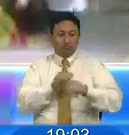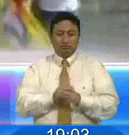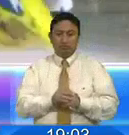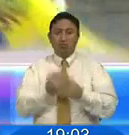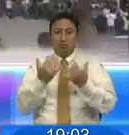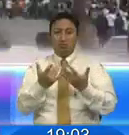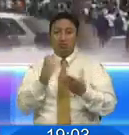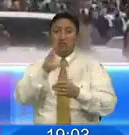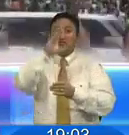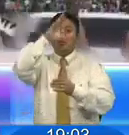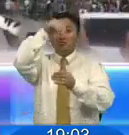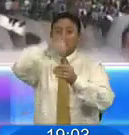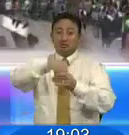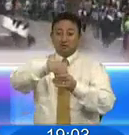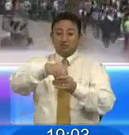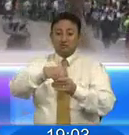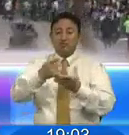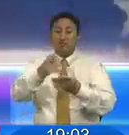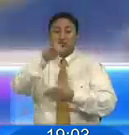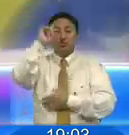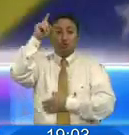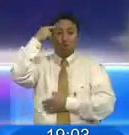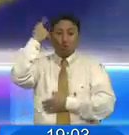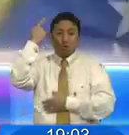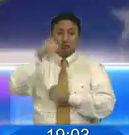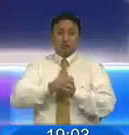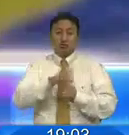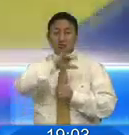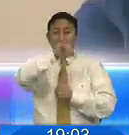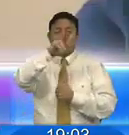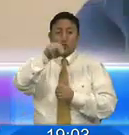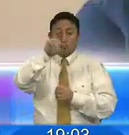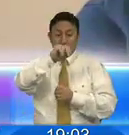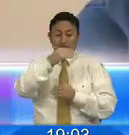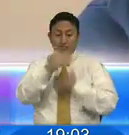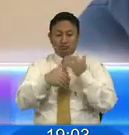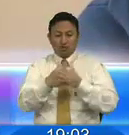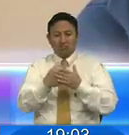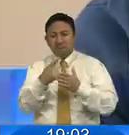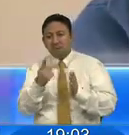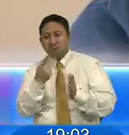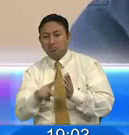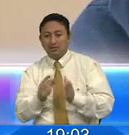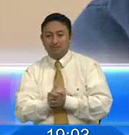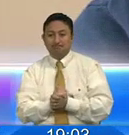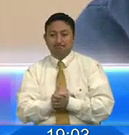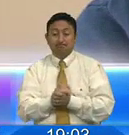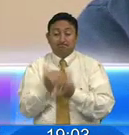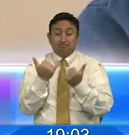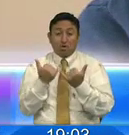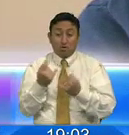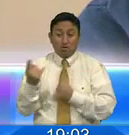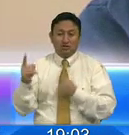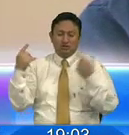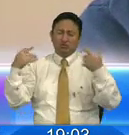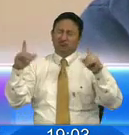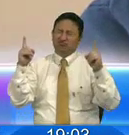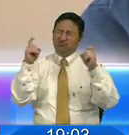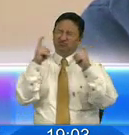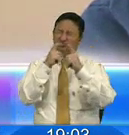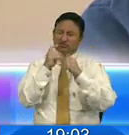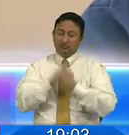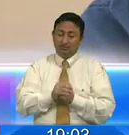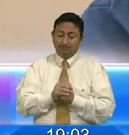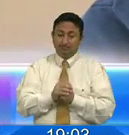estructura internamente un gobierno con waldo que se podrán ver resultados que yo creo que es bastante complicado y lo más